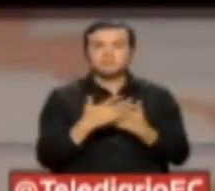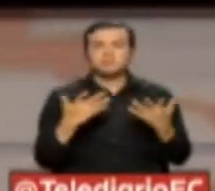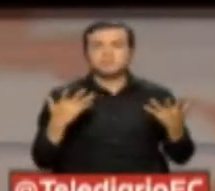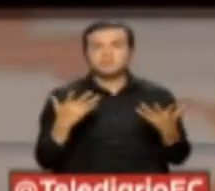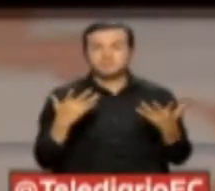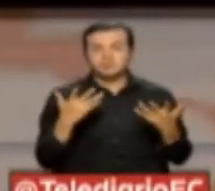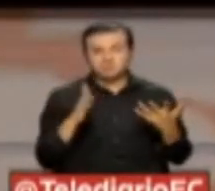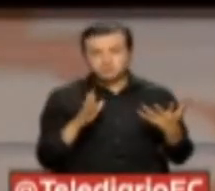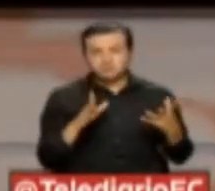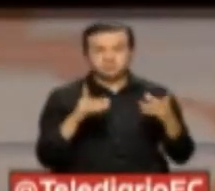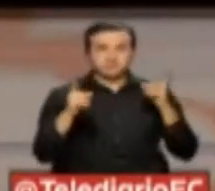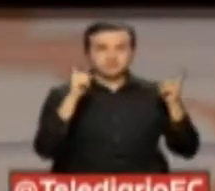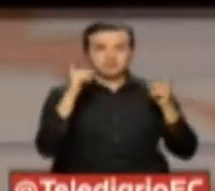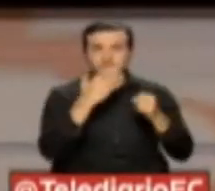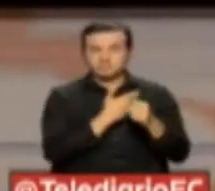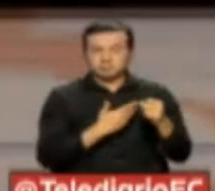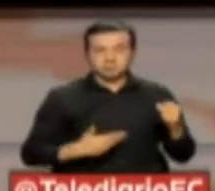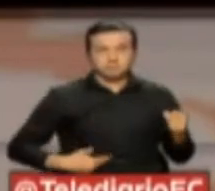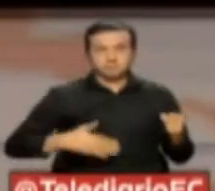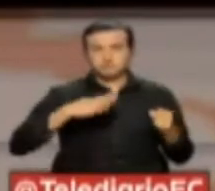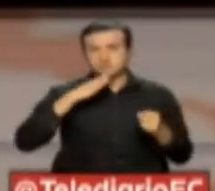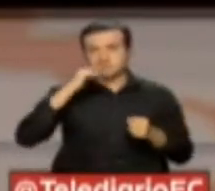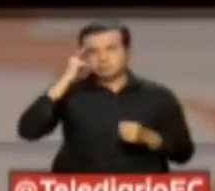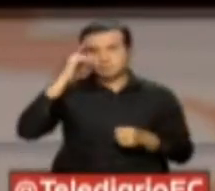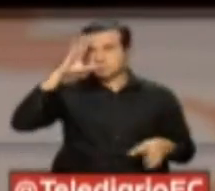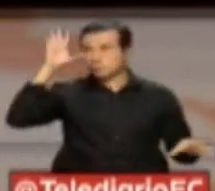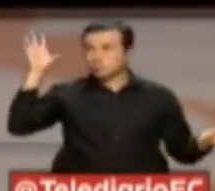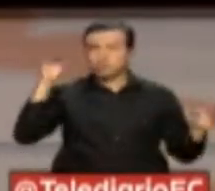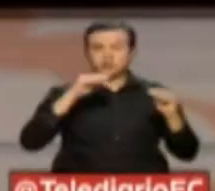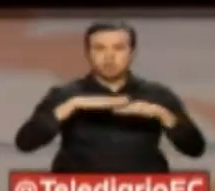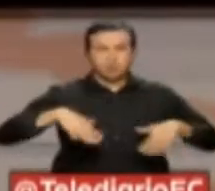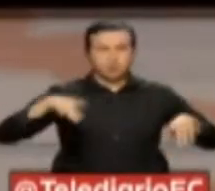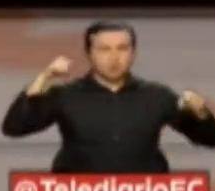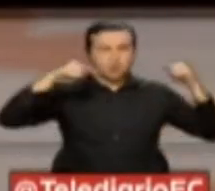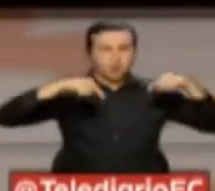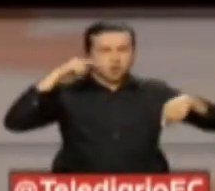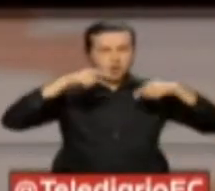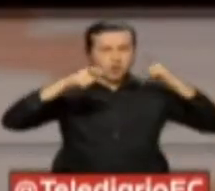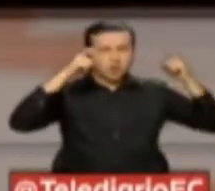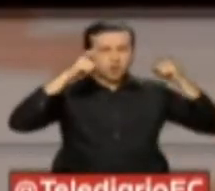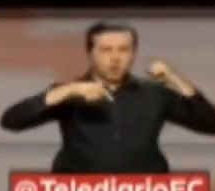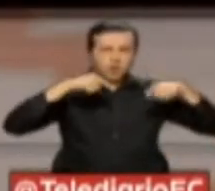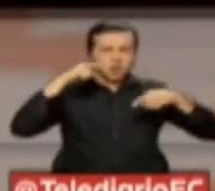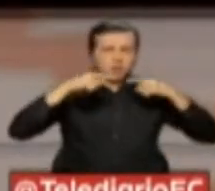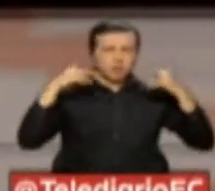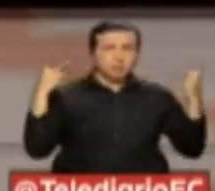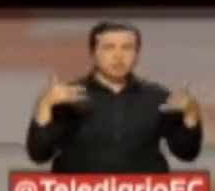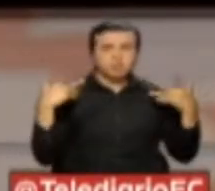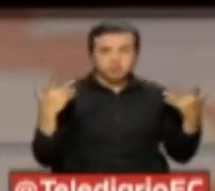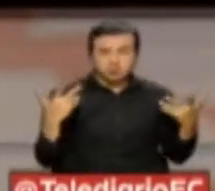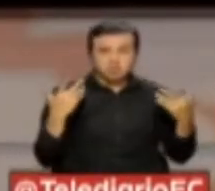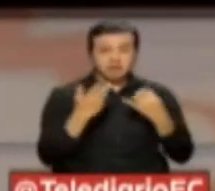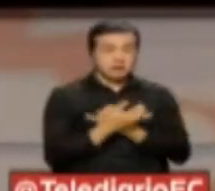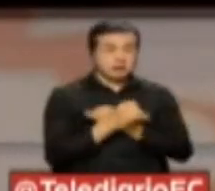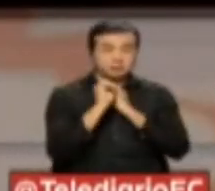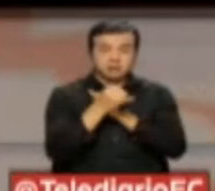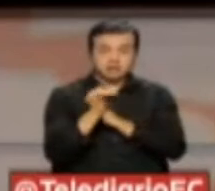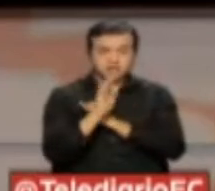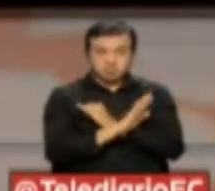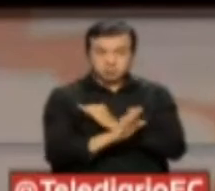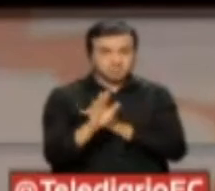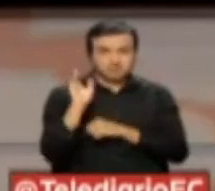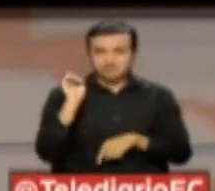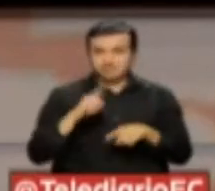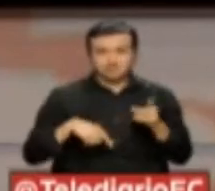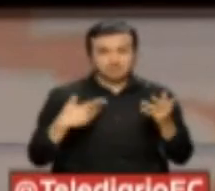forma como manejó el presidente corre a su totalitarismo en el manejo del poder les volvía menos independientes y yo